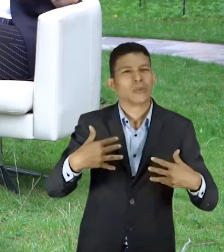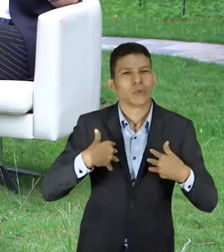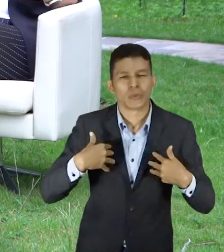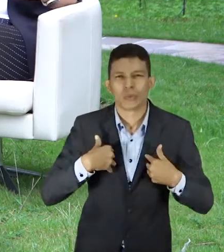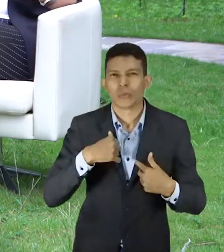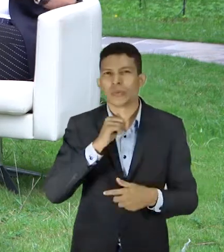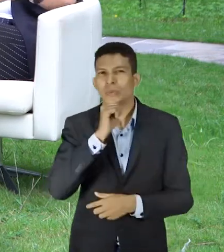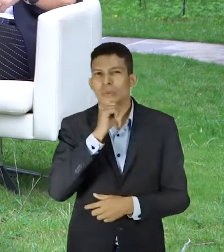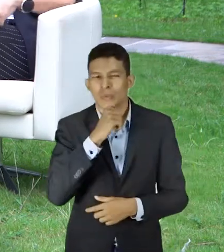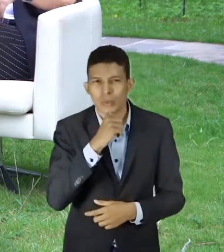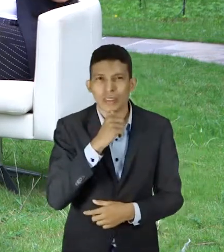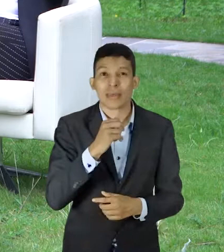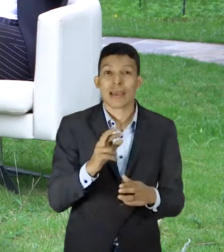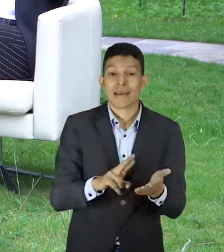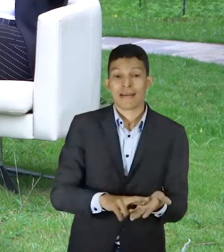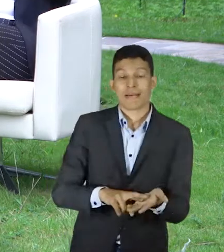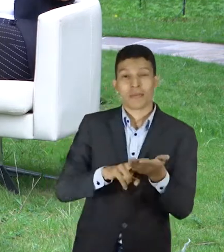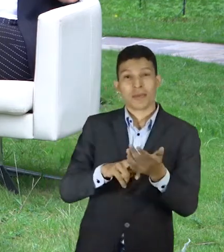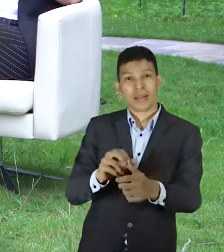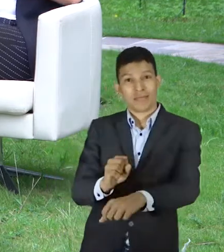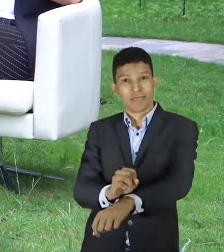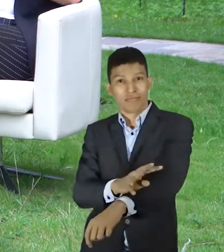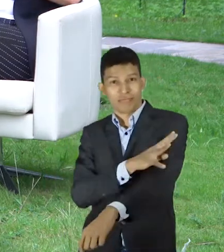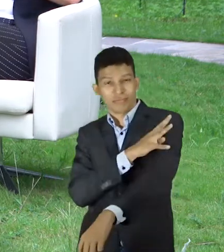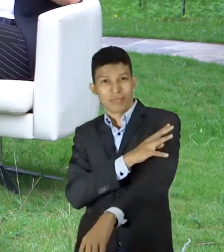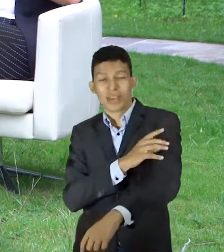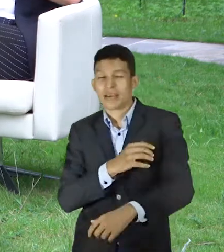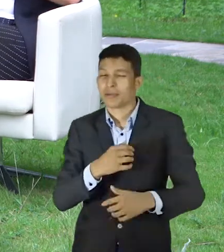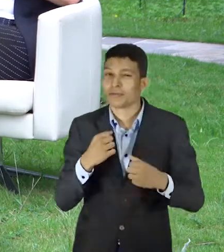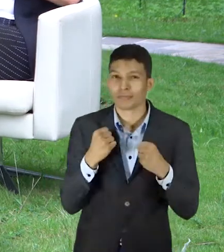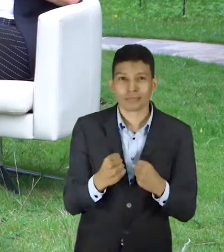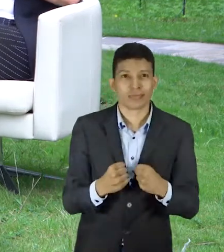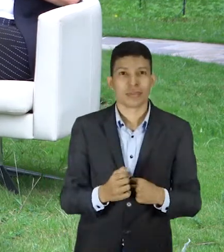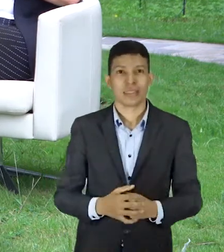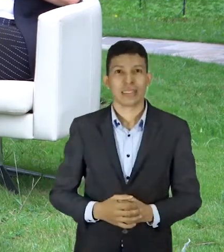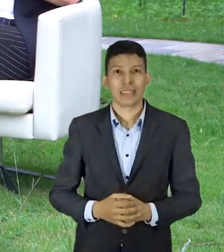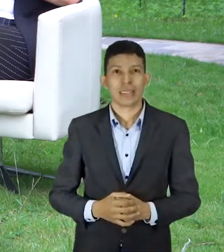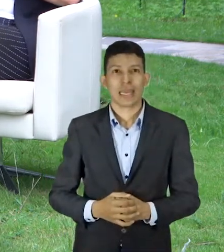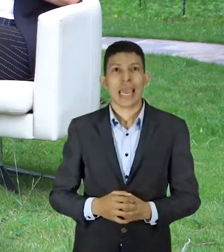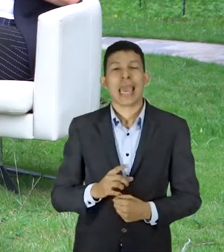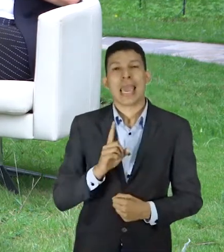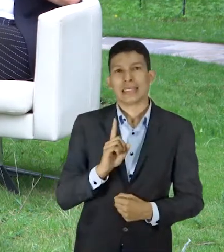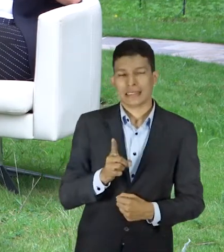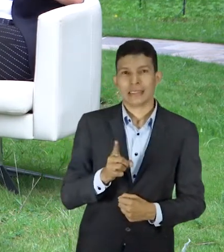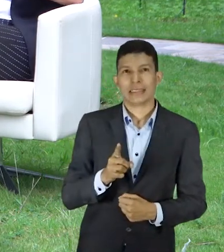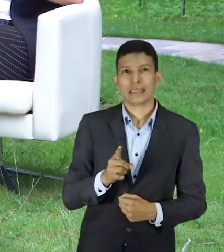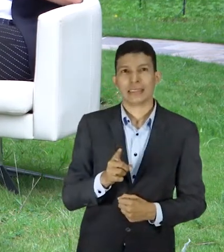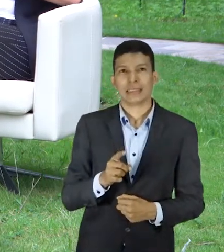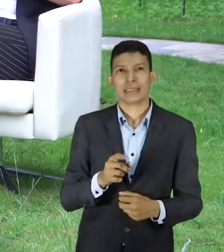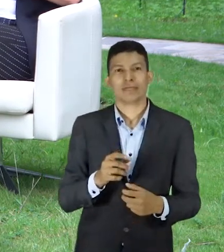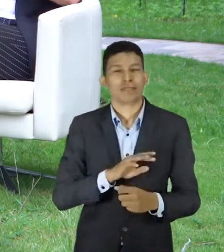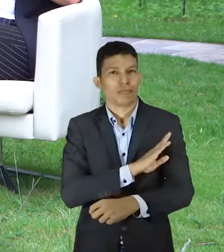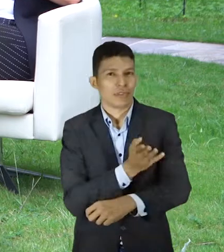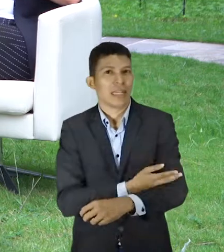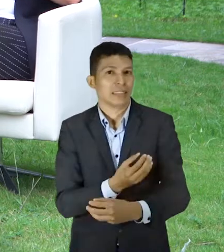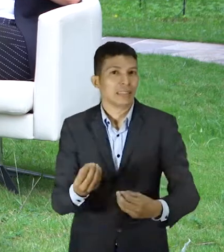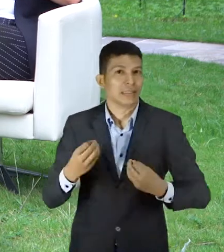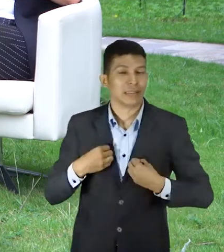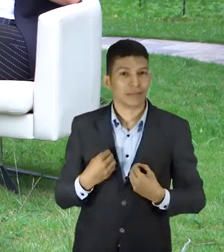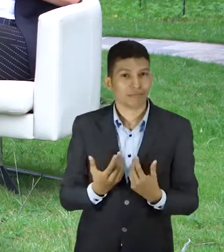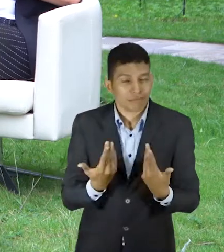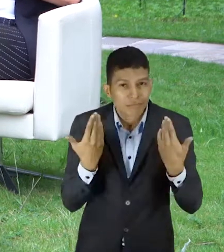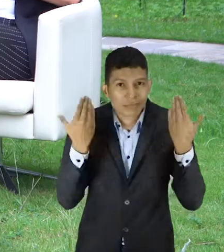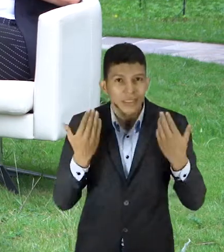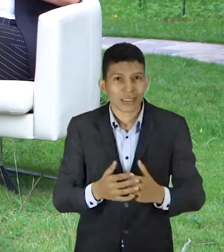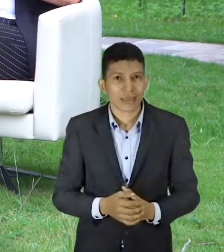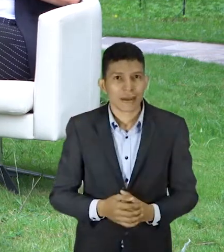la vanidad como mujer, digamos la vanidad entre comillas, ¿no? La vanidad de sentirse mujer, de sentirse que a pesar de que no tengo